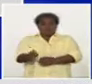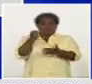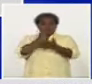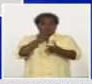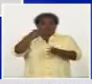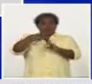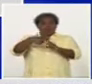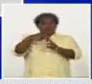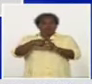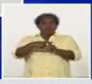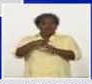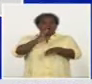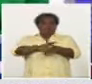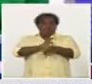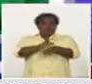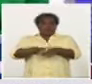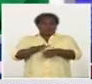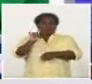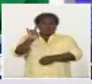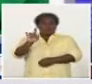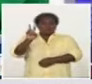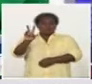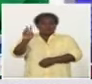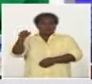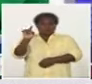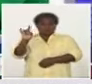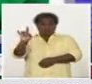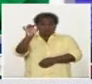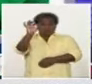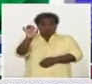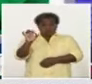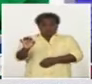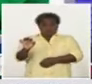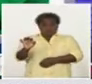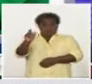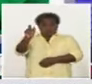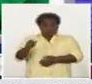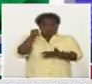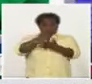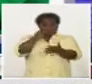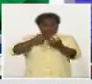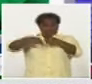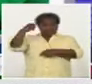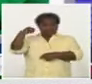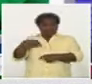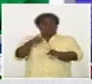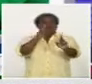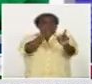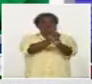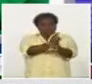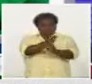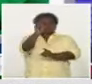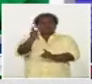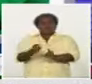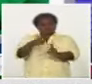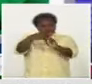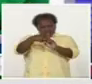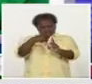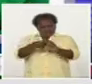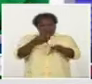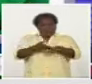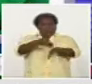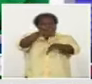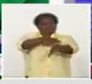El 92,9% de todos los casos confirmados ayer, contactos de casos confirmados